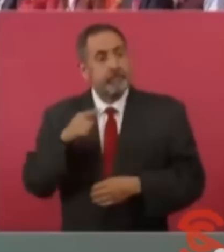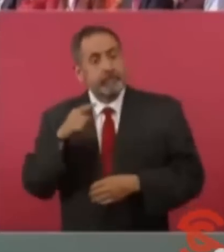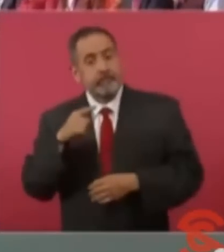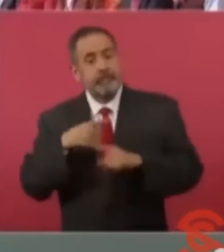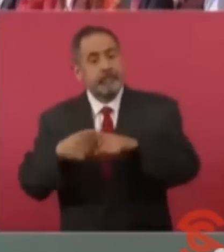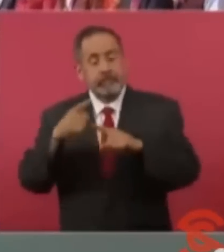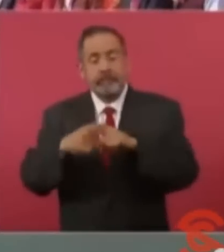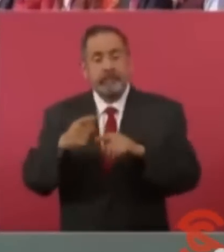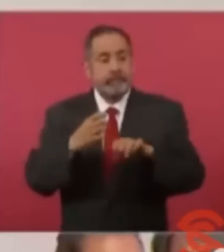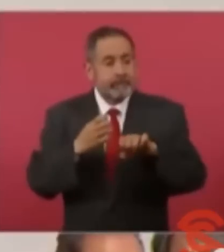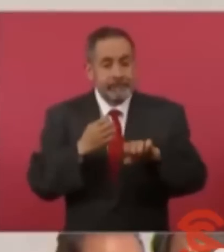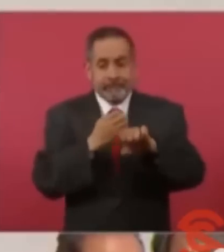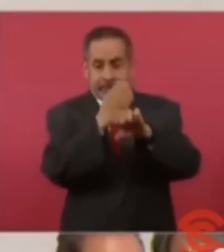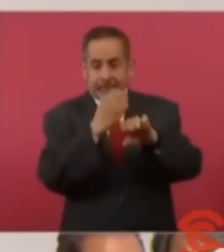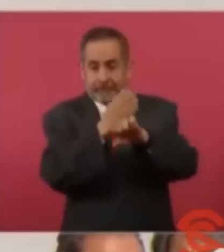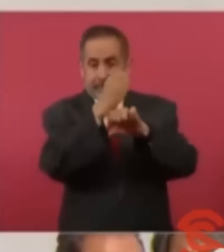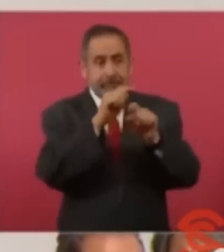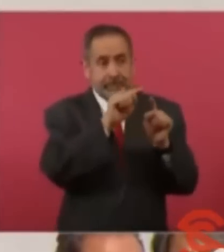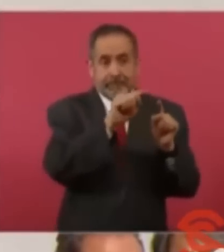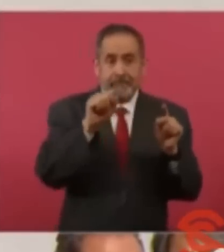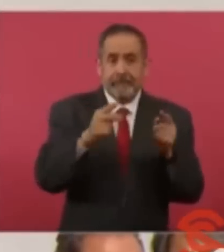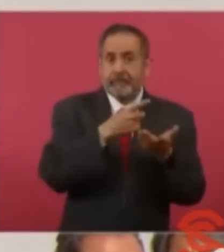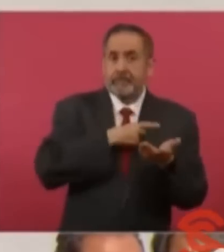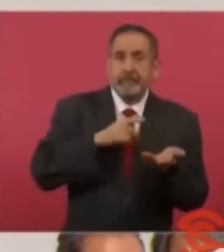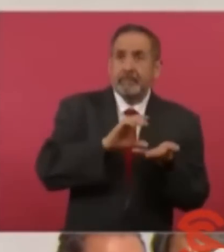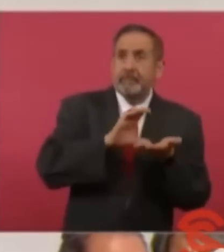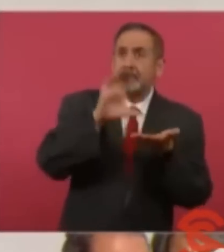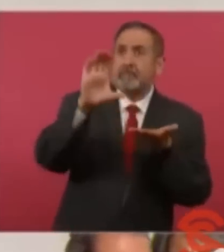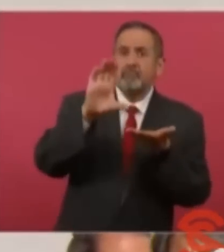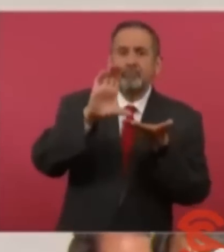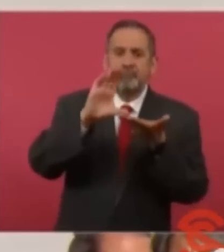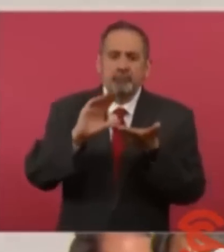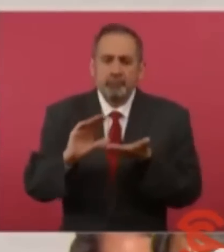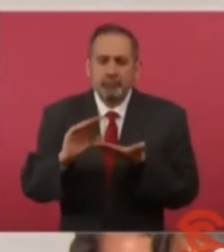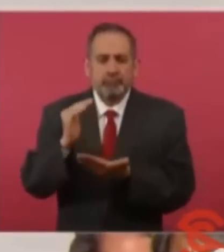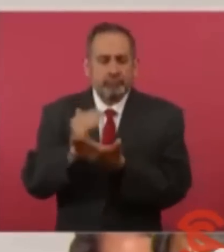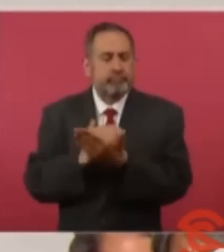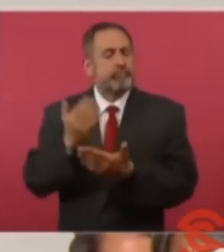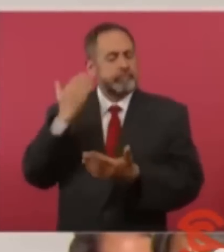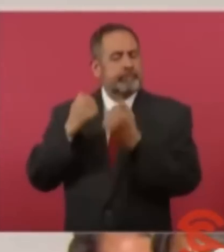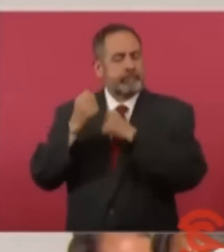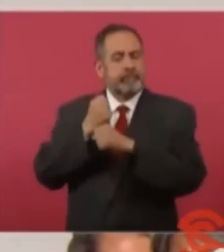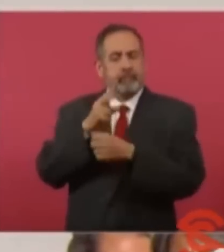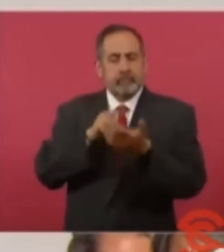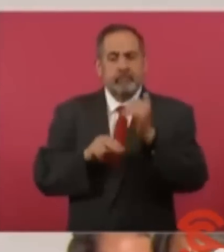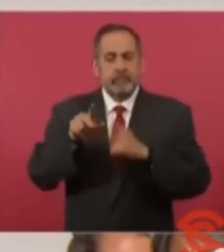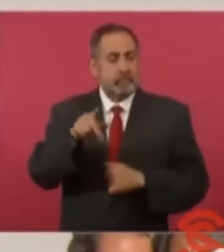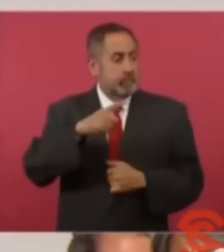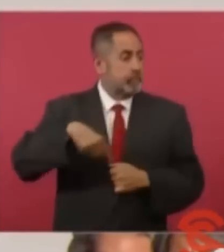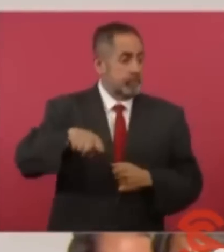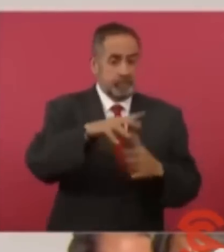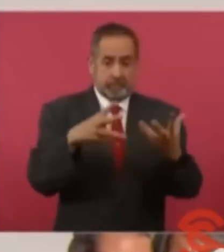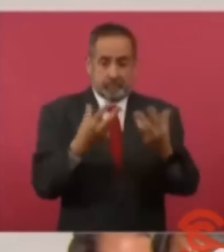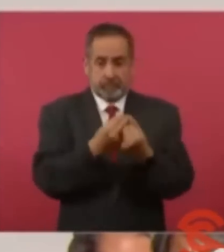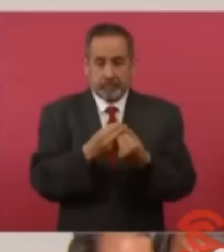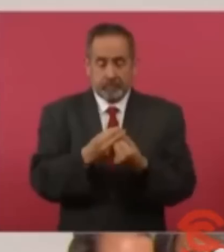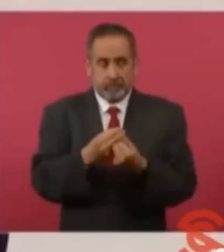ha disminuido. En 2018 debían en promedio el